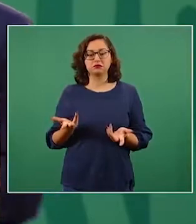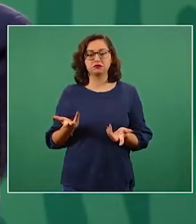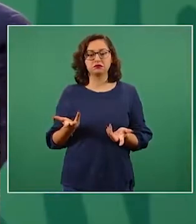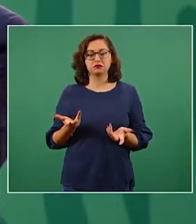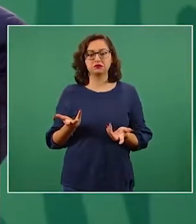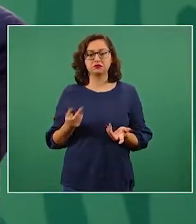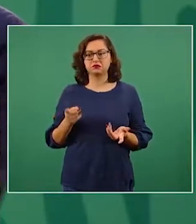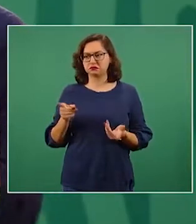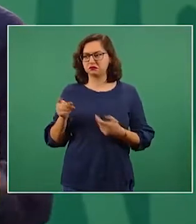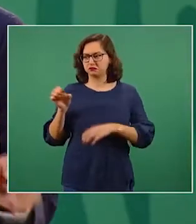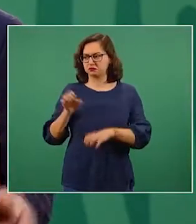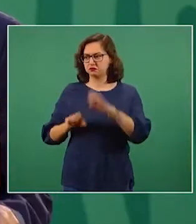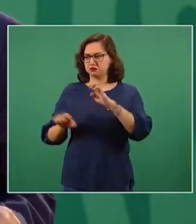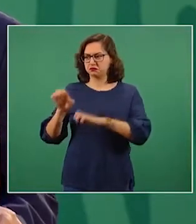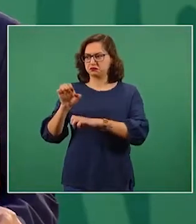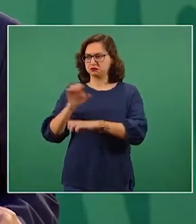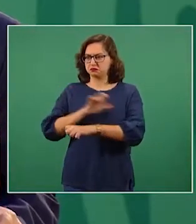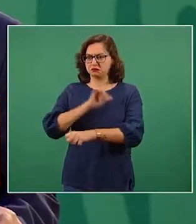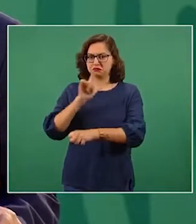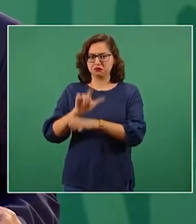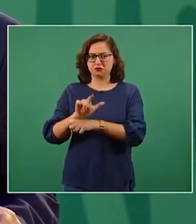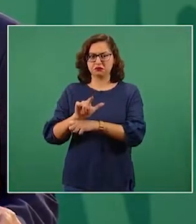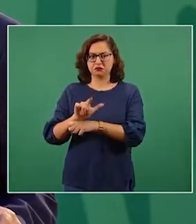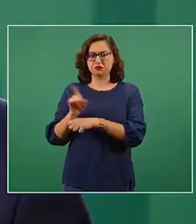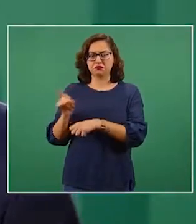con una empresa especializada,